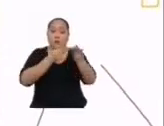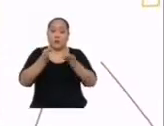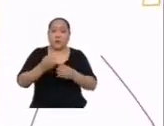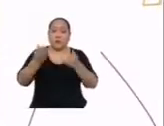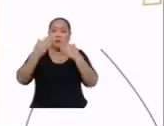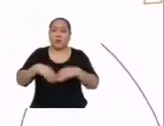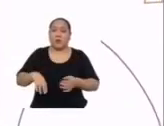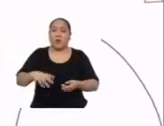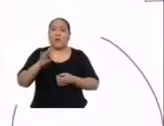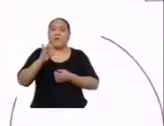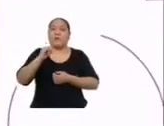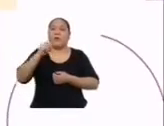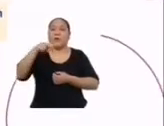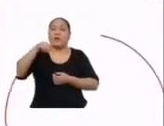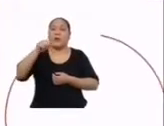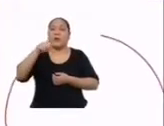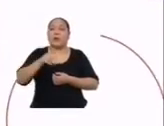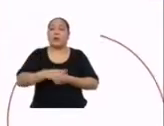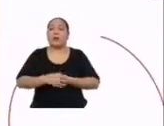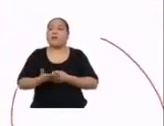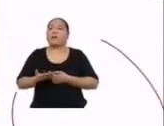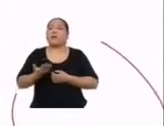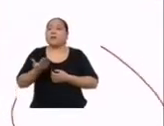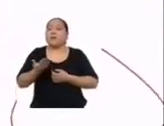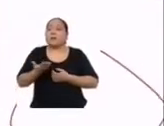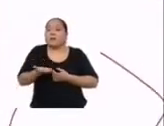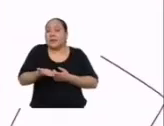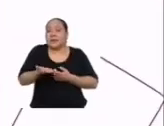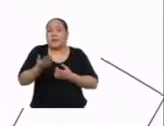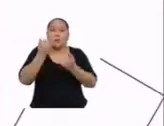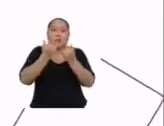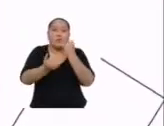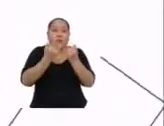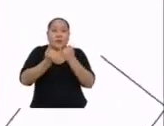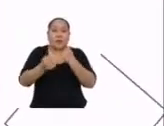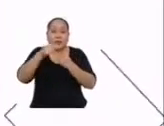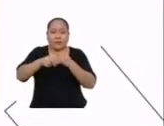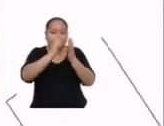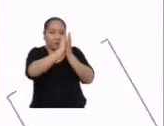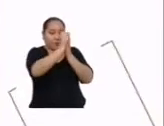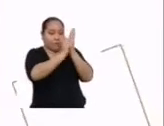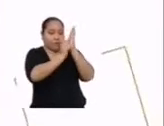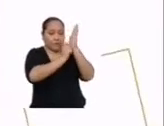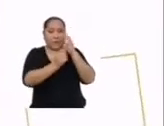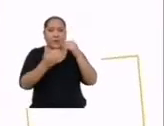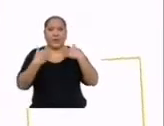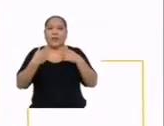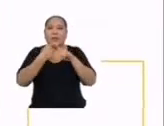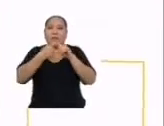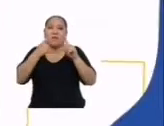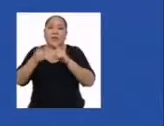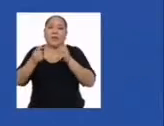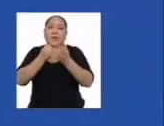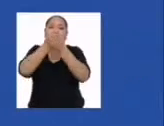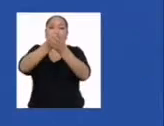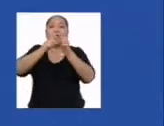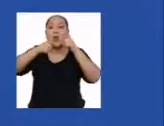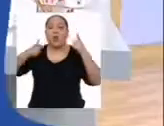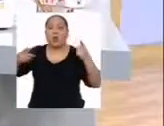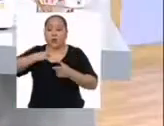el párrafo de conclusión. Es bueno también recordar que este tipo de textos emplean diversos recursos lingüísticos para ser